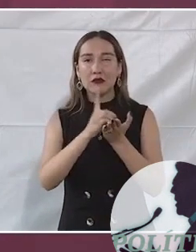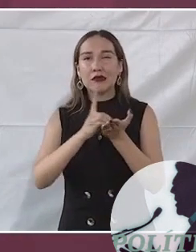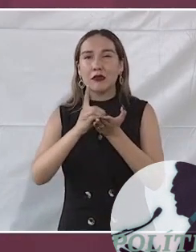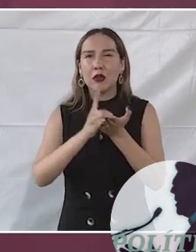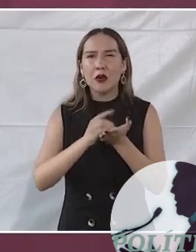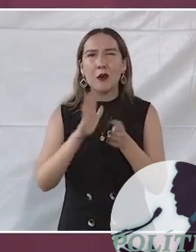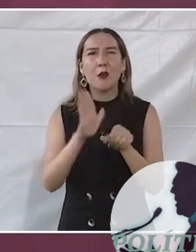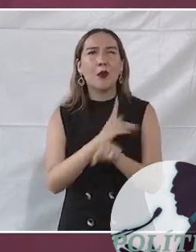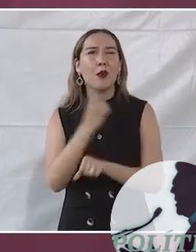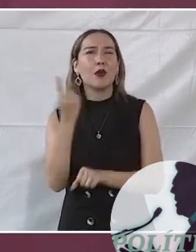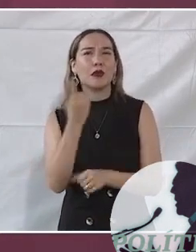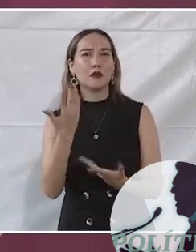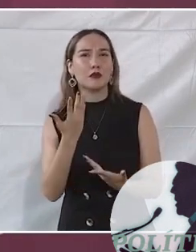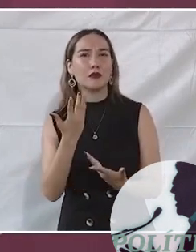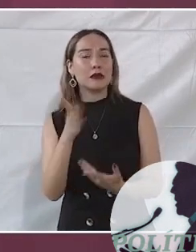solo,